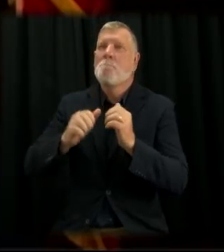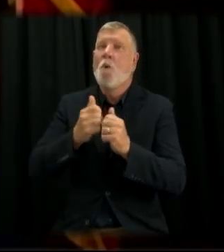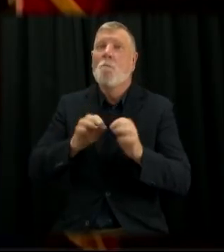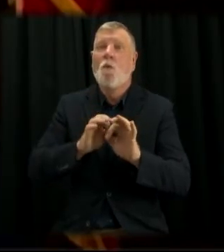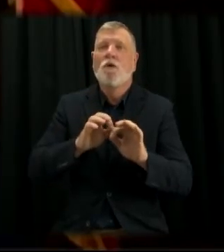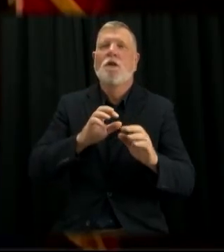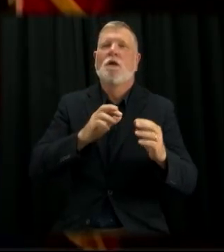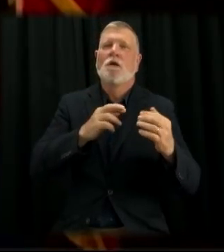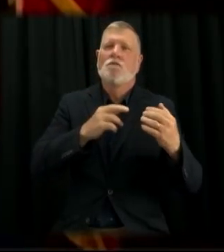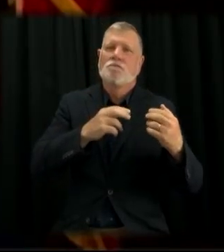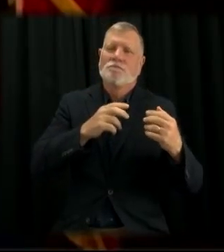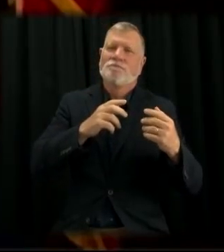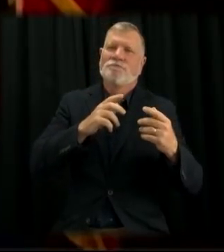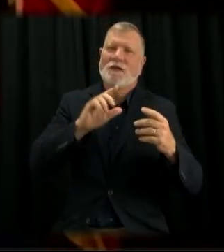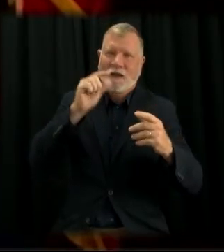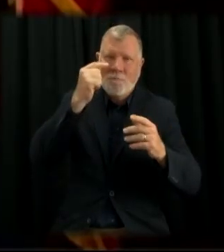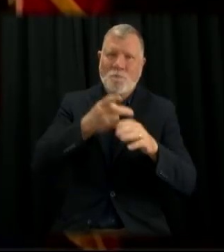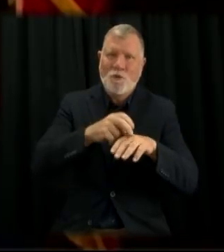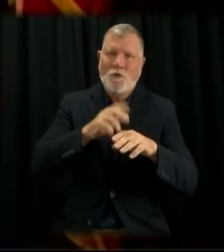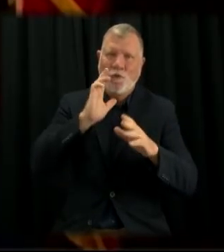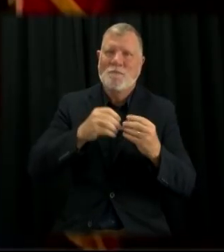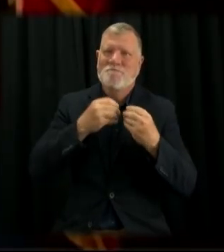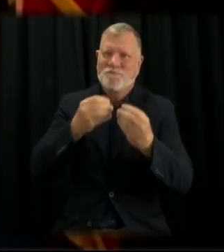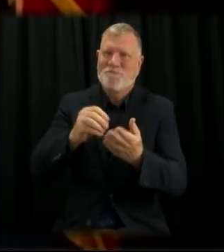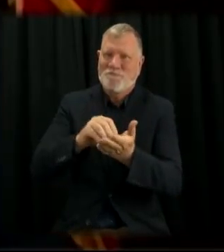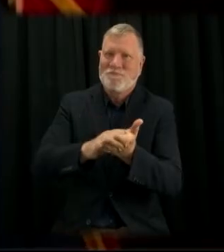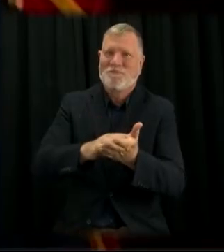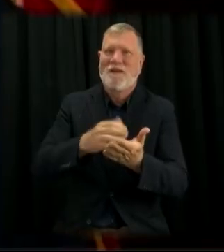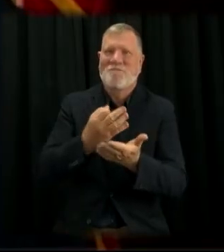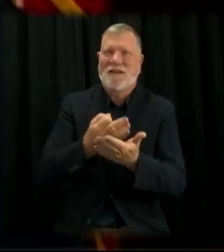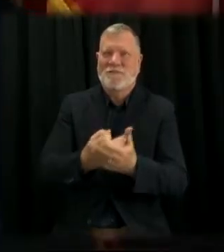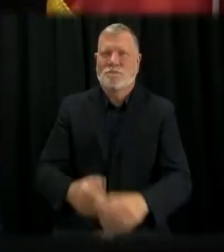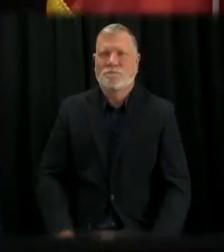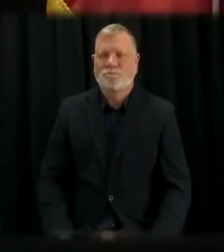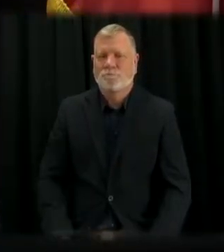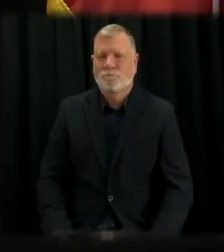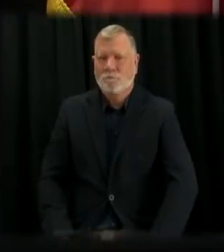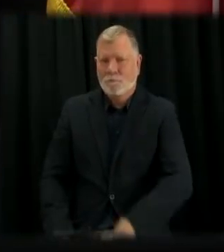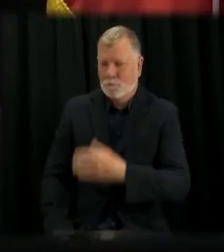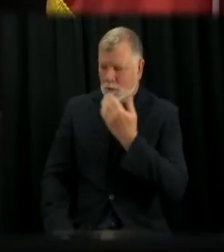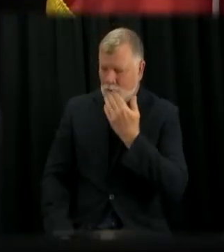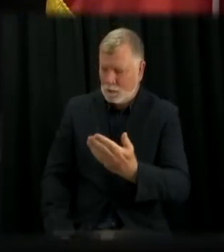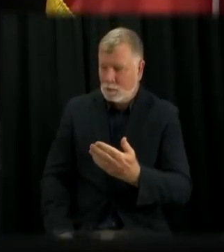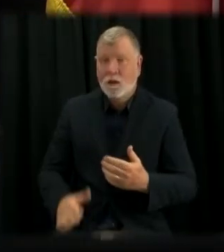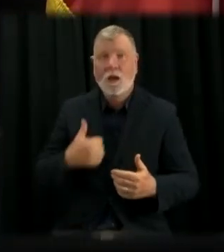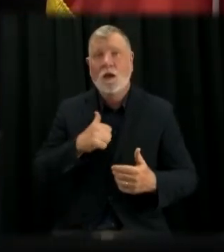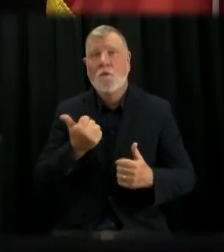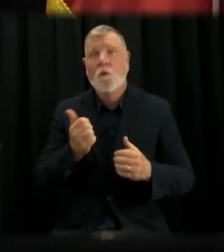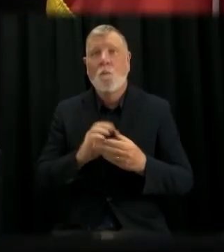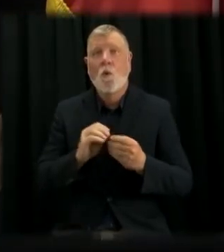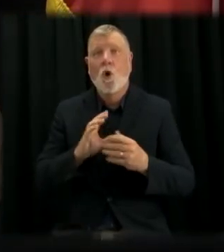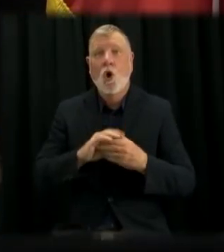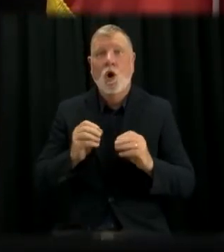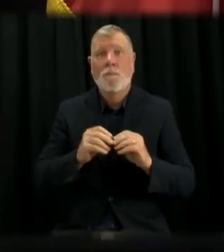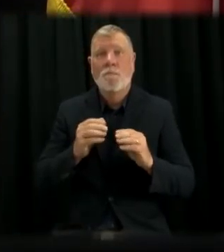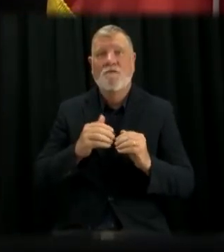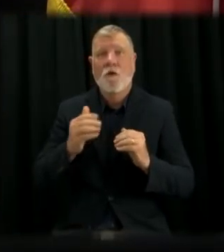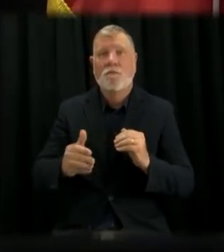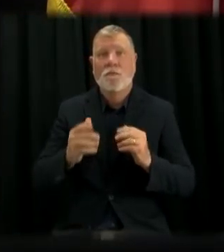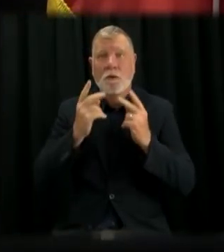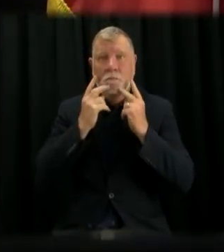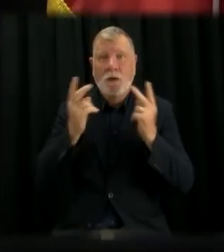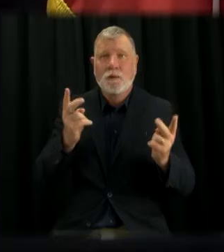y vamos a permitir al gobierno de Puerto Rico para cumplir con esta meta. Gracias. ¿Alguien tiene preguntas